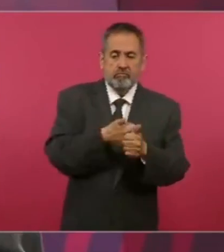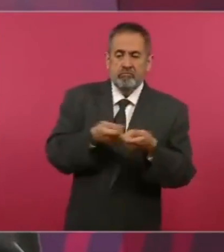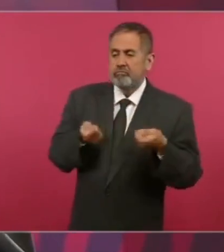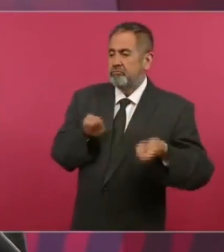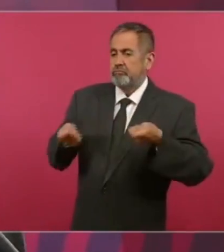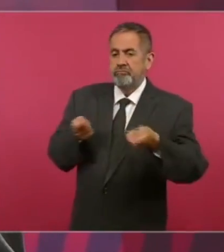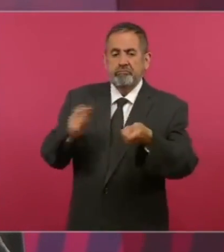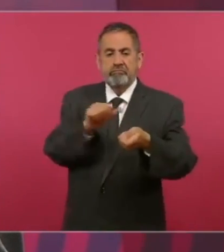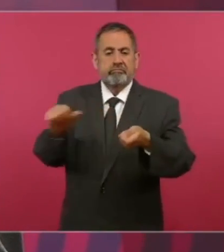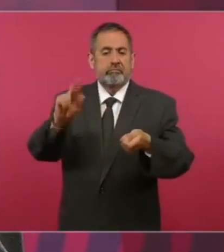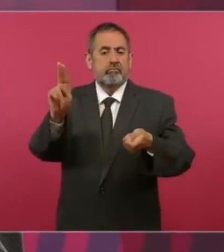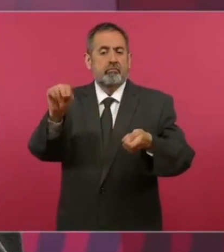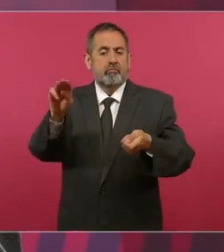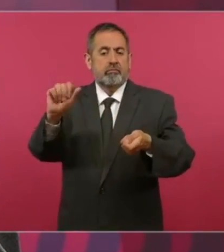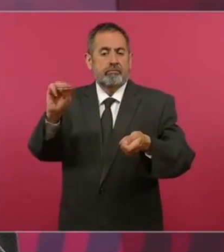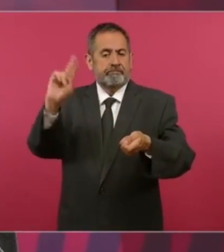ahí.